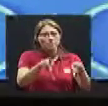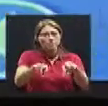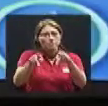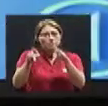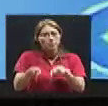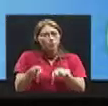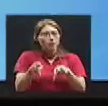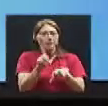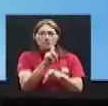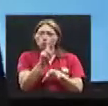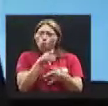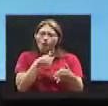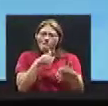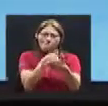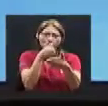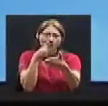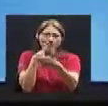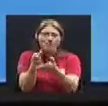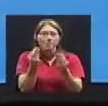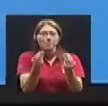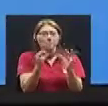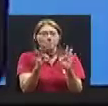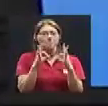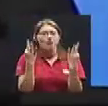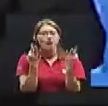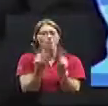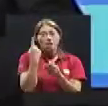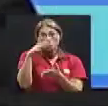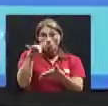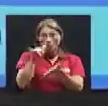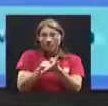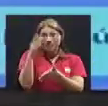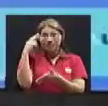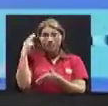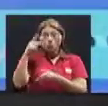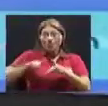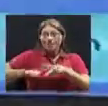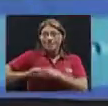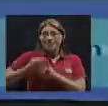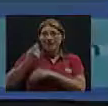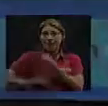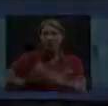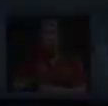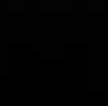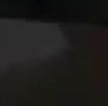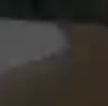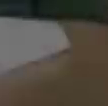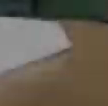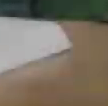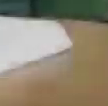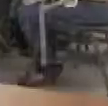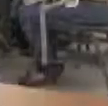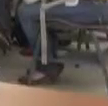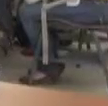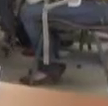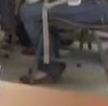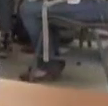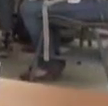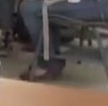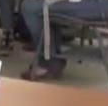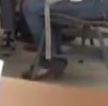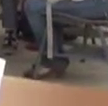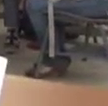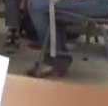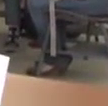u durante el periodo 2013-2014 jensen destacó logros en las áreas académicas y esfuerzos para